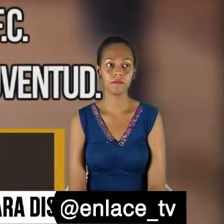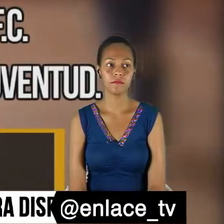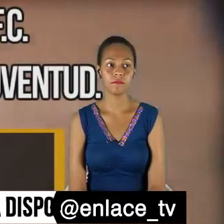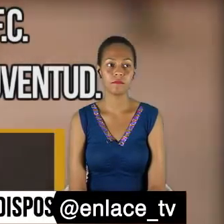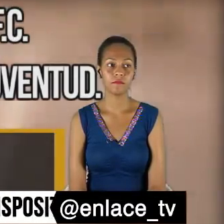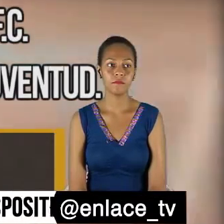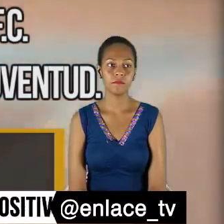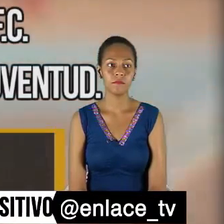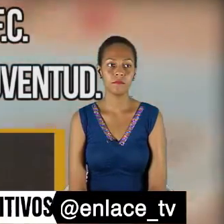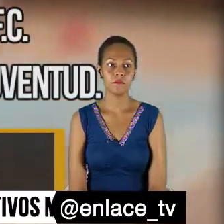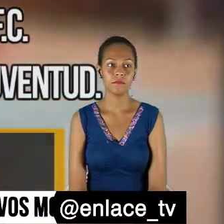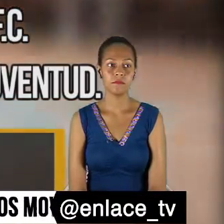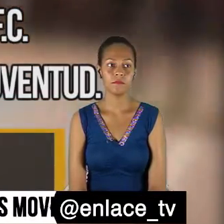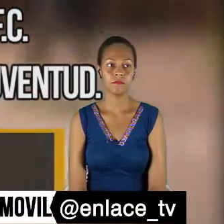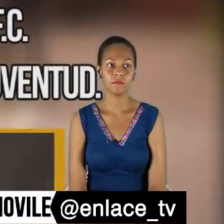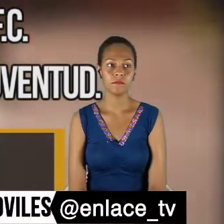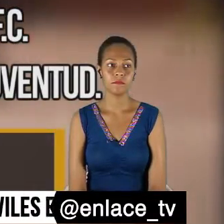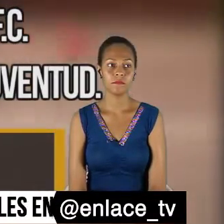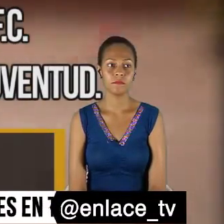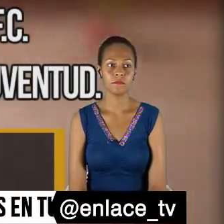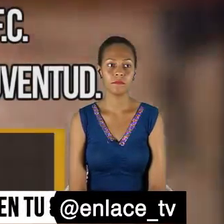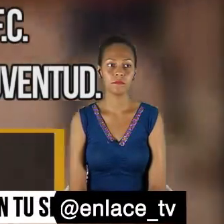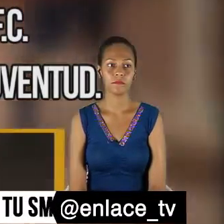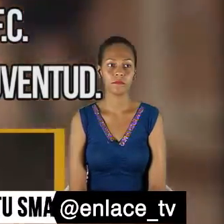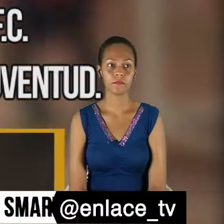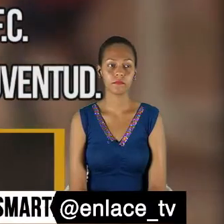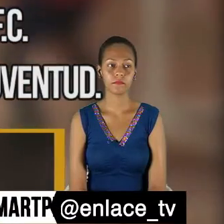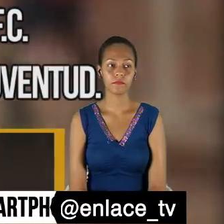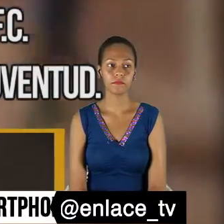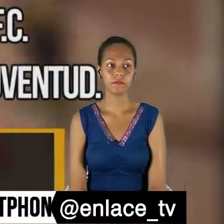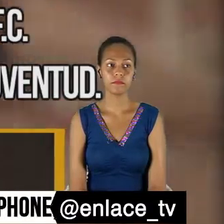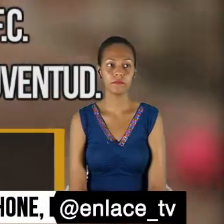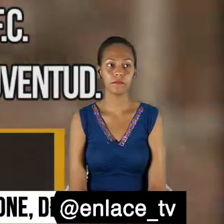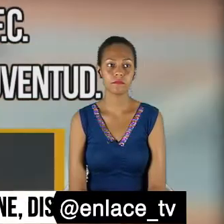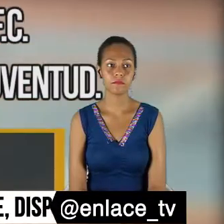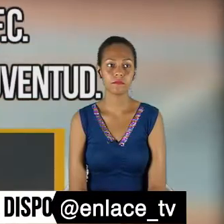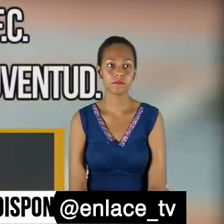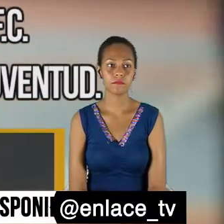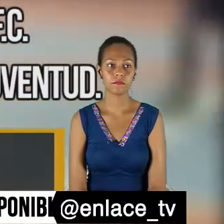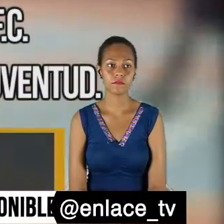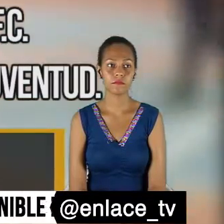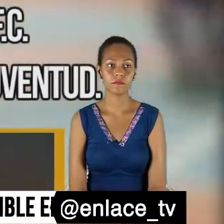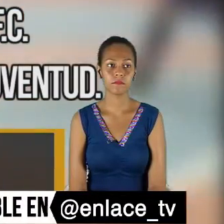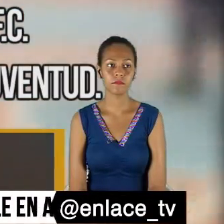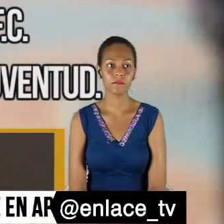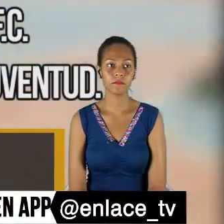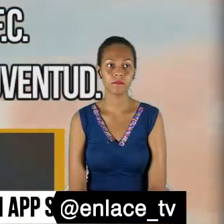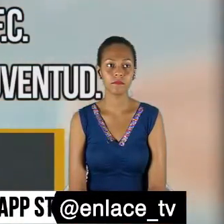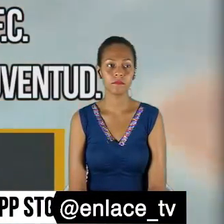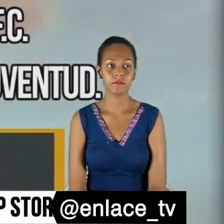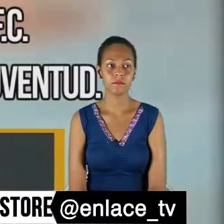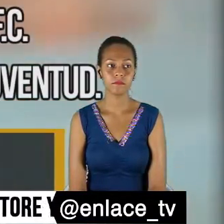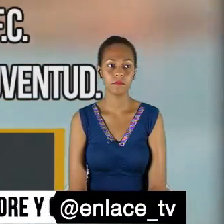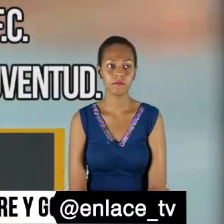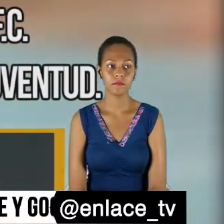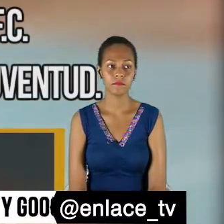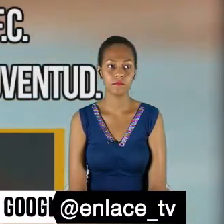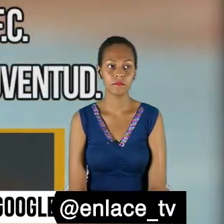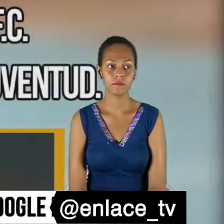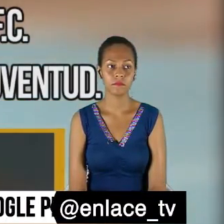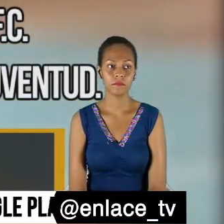las 9:15 de la noche continúa la programación con el encuentro entre Nueva Generación y Tobar Fútbol Club. Y a las 10 de la noche cerrará